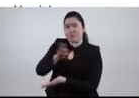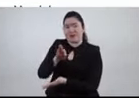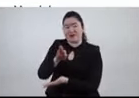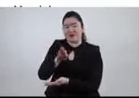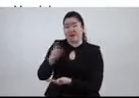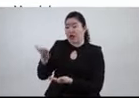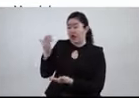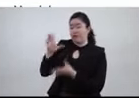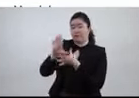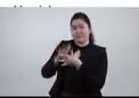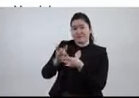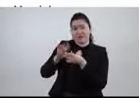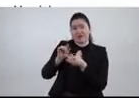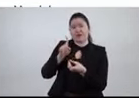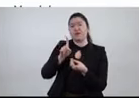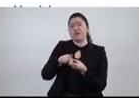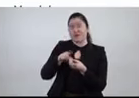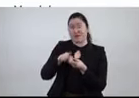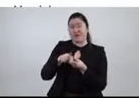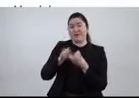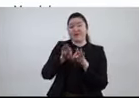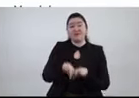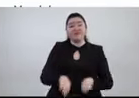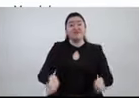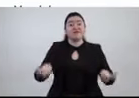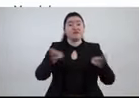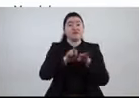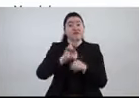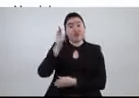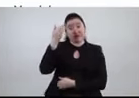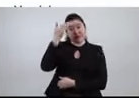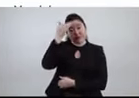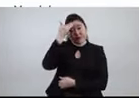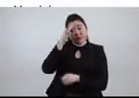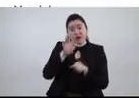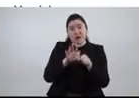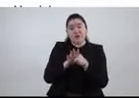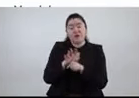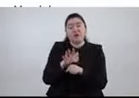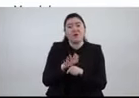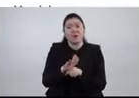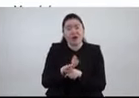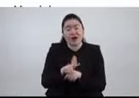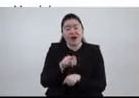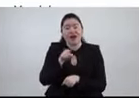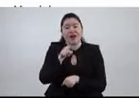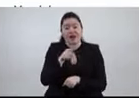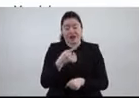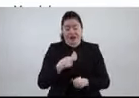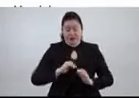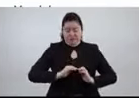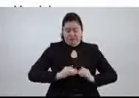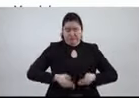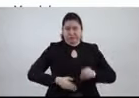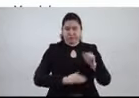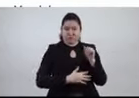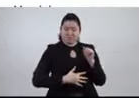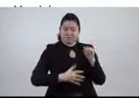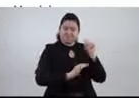muy importante recordar que es a partir de la semana 9 de embarazo y que sean mayores de 18